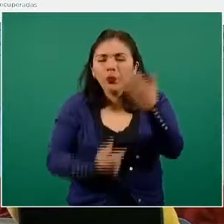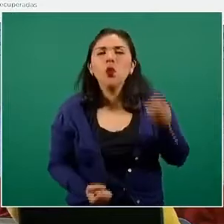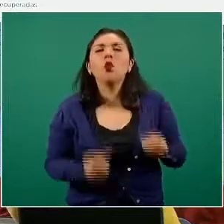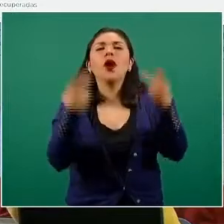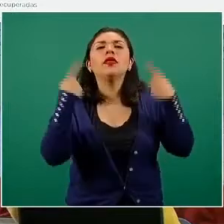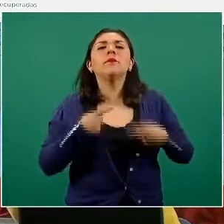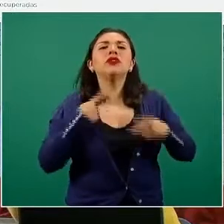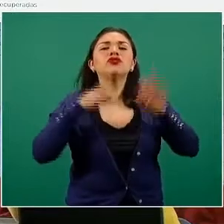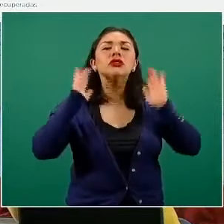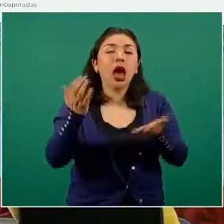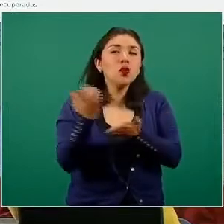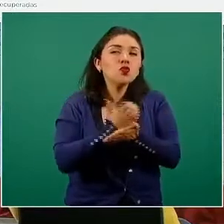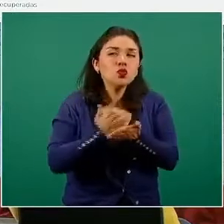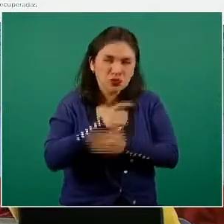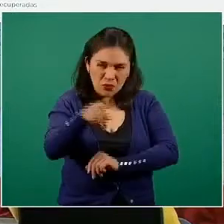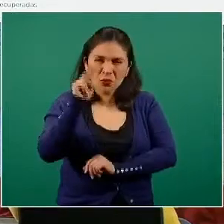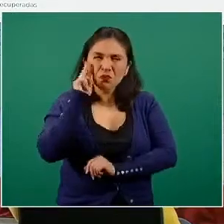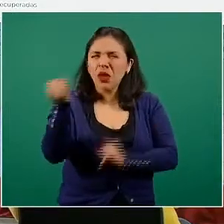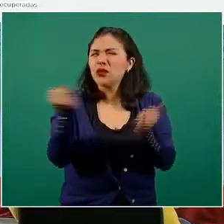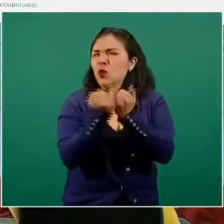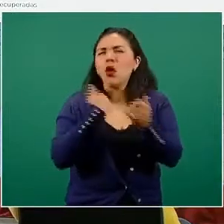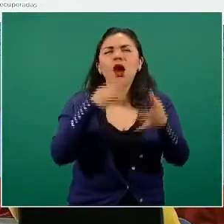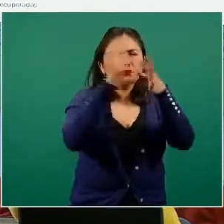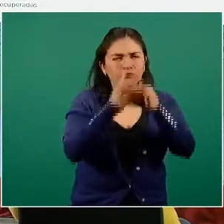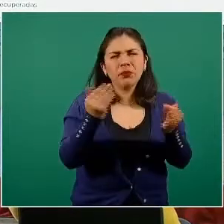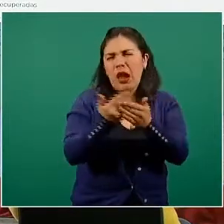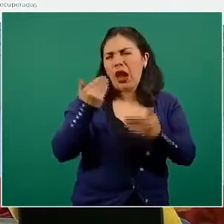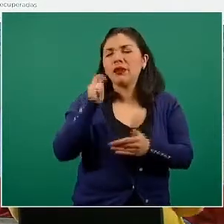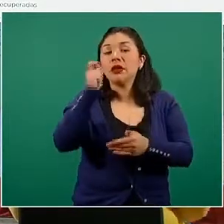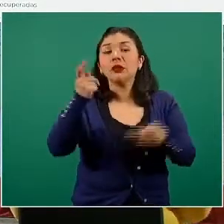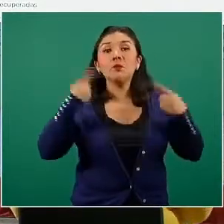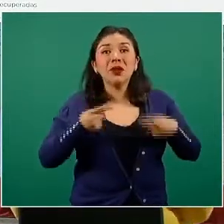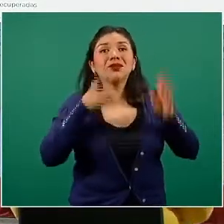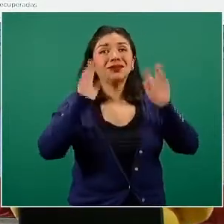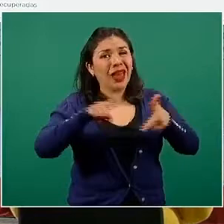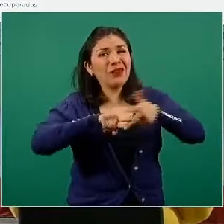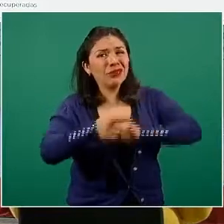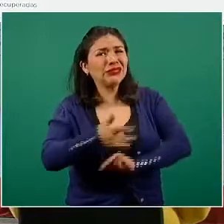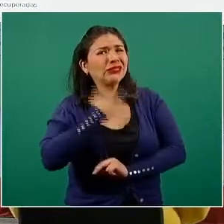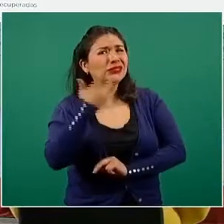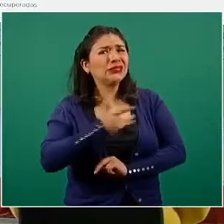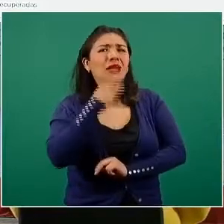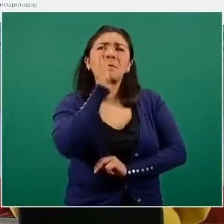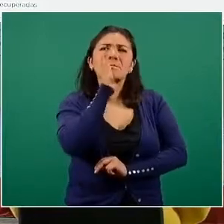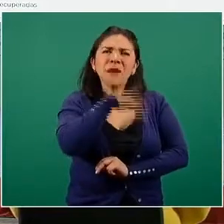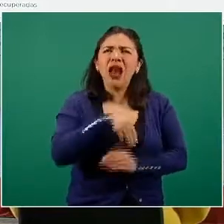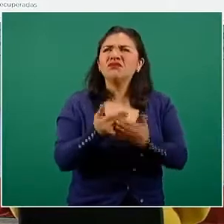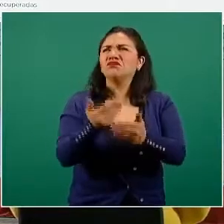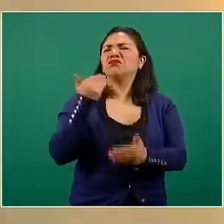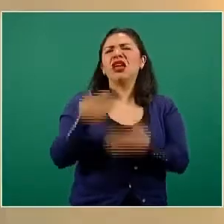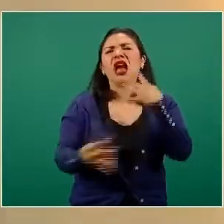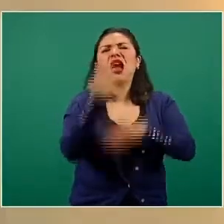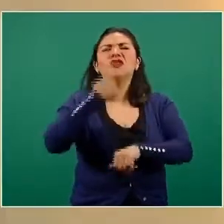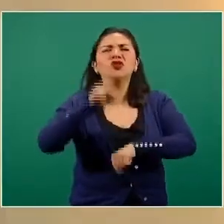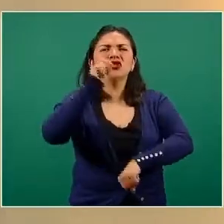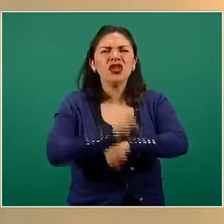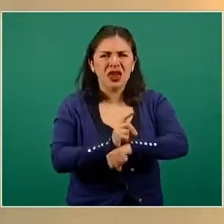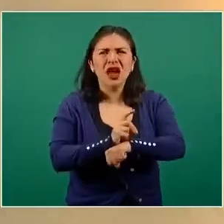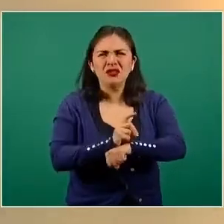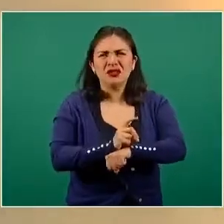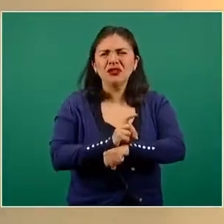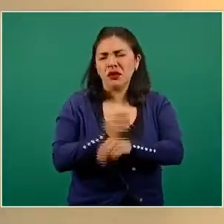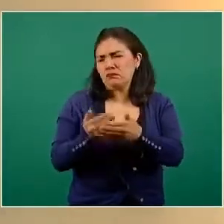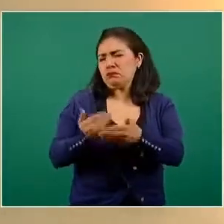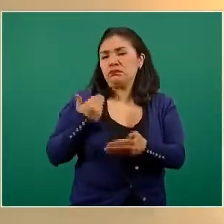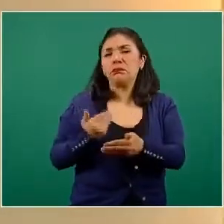personas recuperadas, que como también lo hemos explicado, son personas que iniciaron sus síntomas más allá de 14 días de la fecha actual y